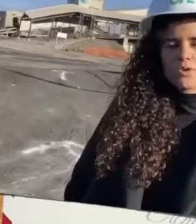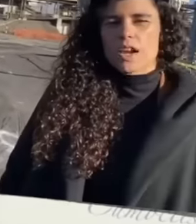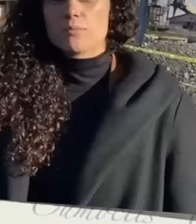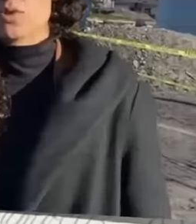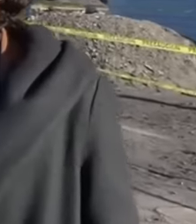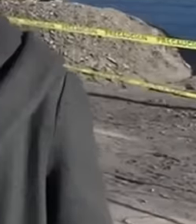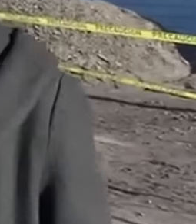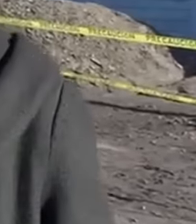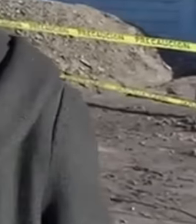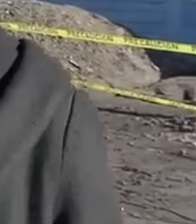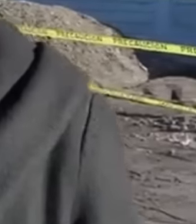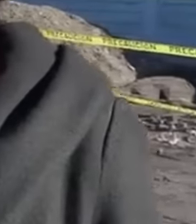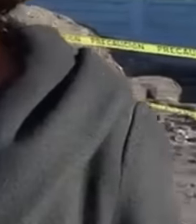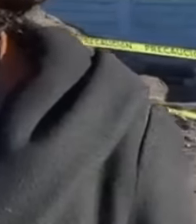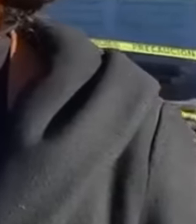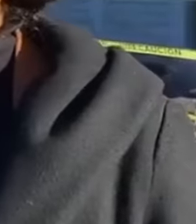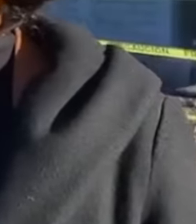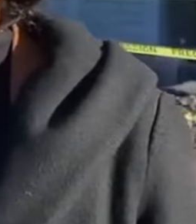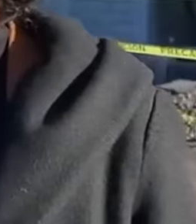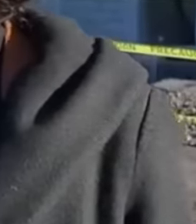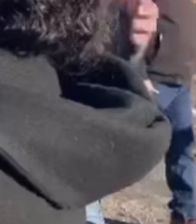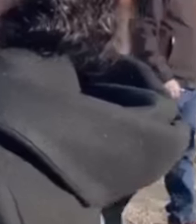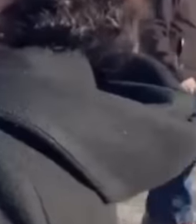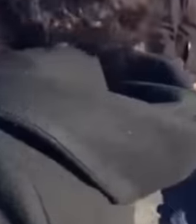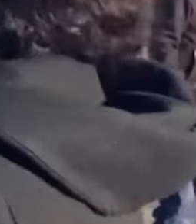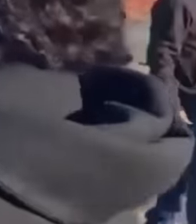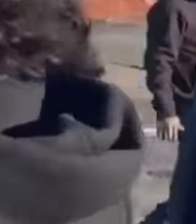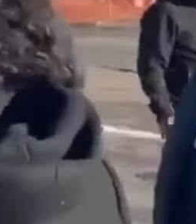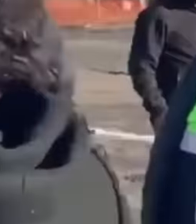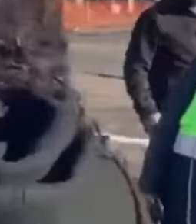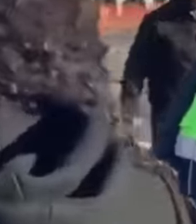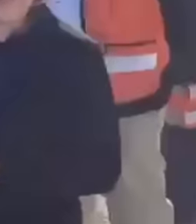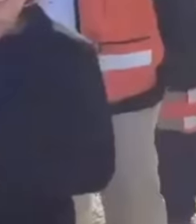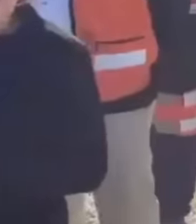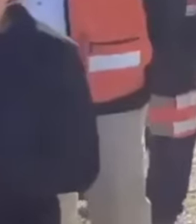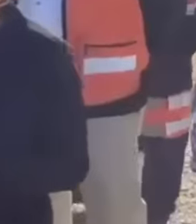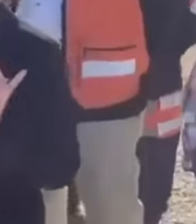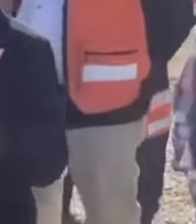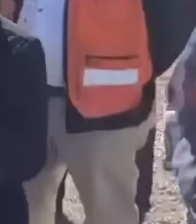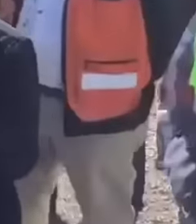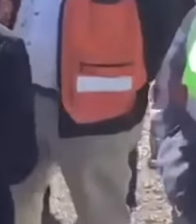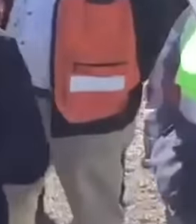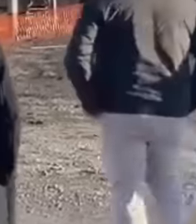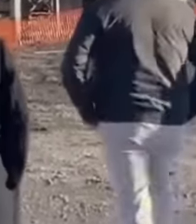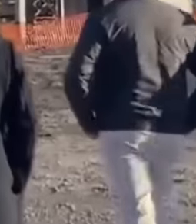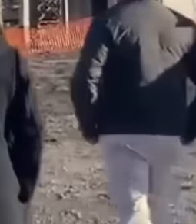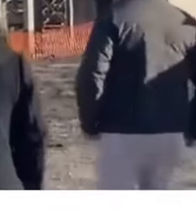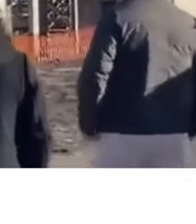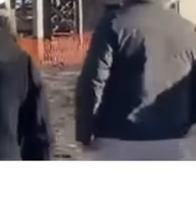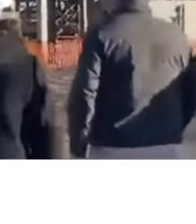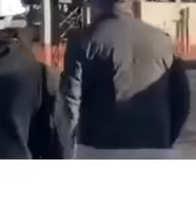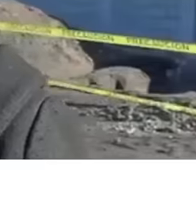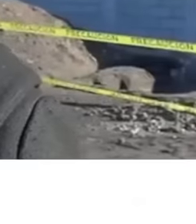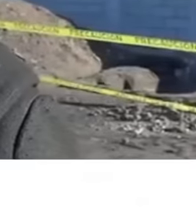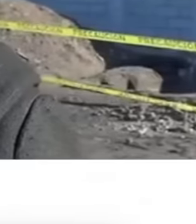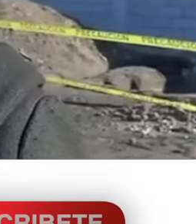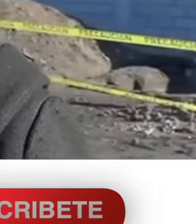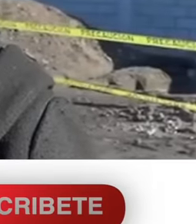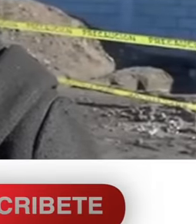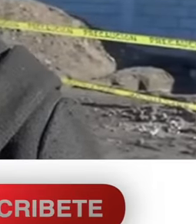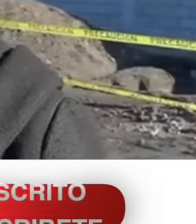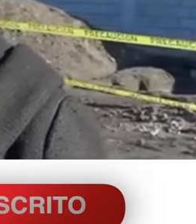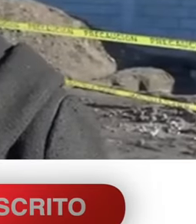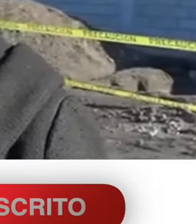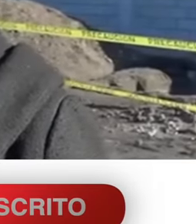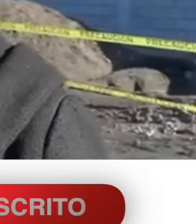Nos encontramos en la mina Pasta de Conchos, en Coahuila. Aquí nos perdieron